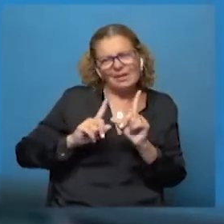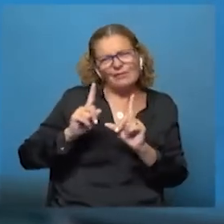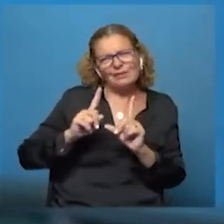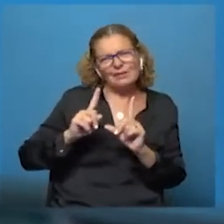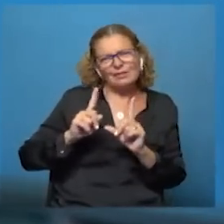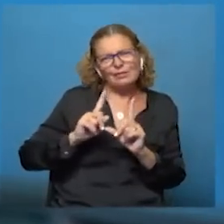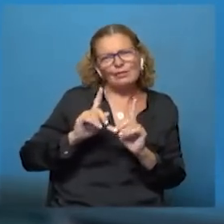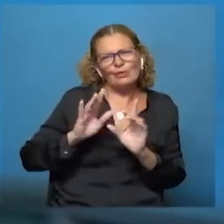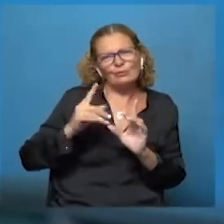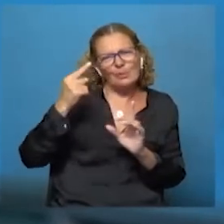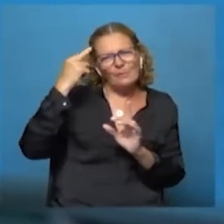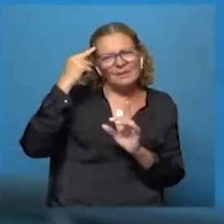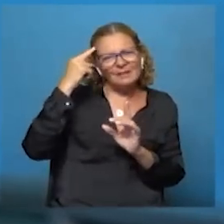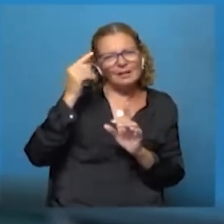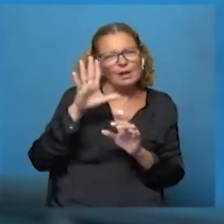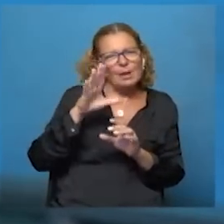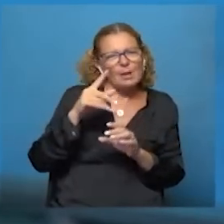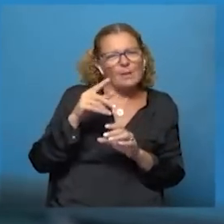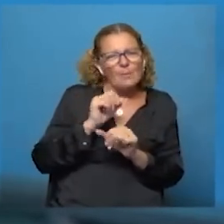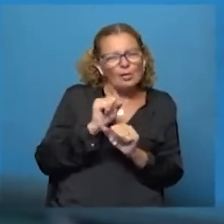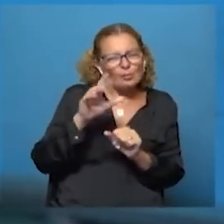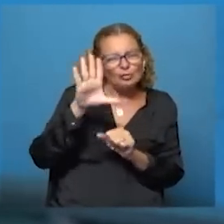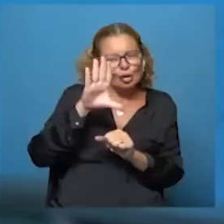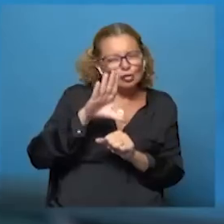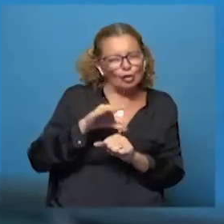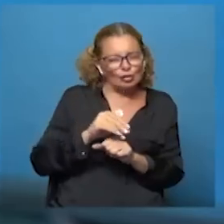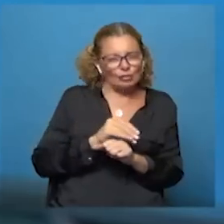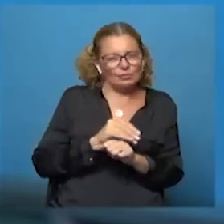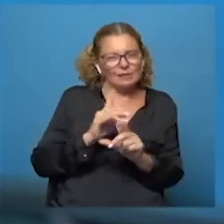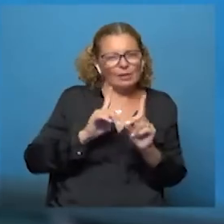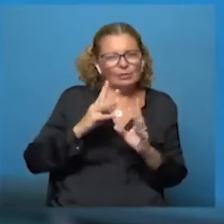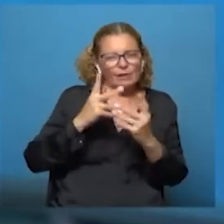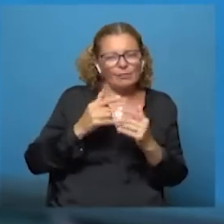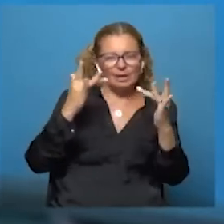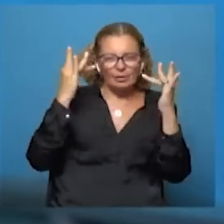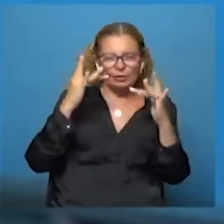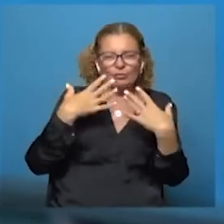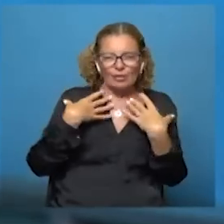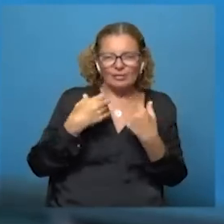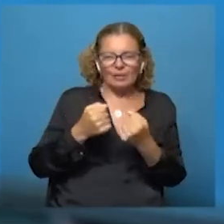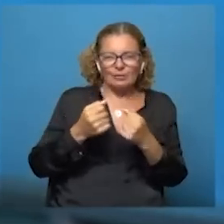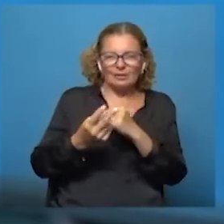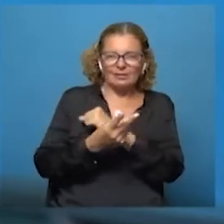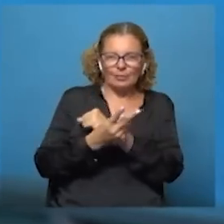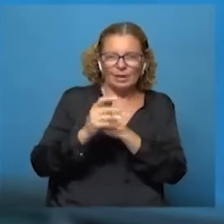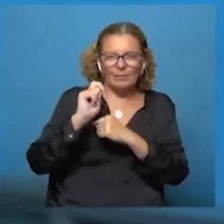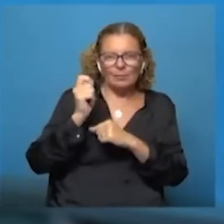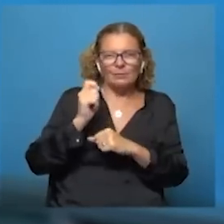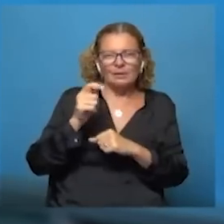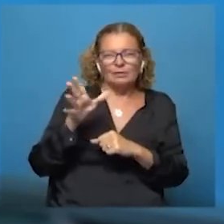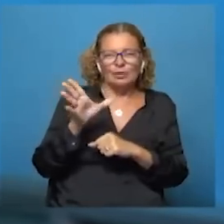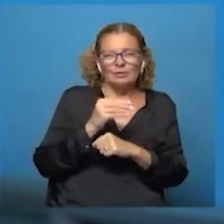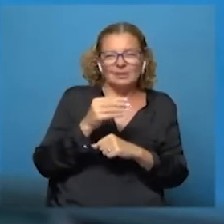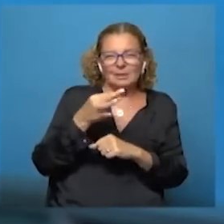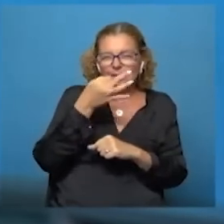se debe pensar que podemos todos creo que de alguna manera Hay la educación la salud la seguridad pública todo